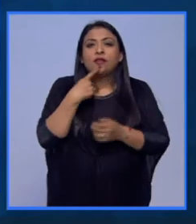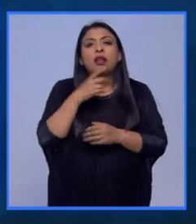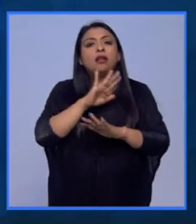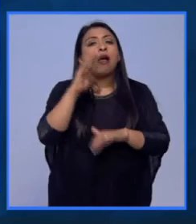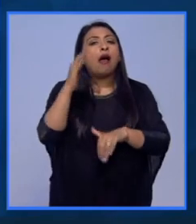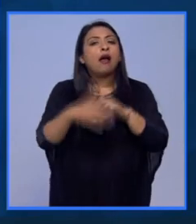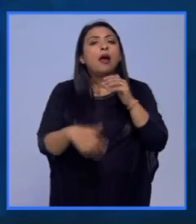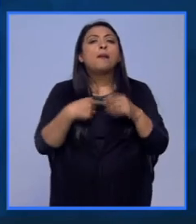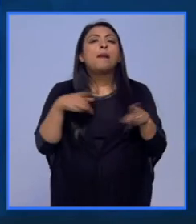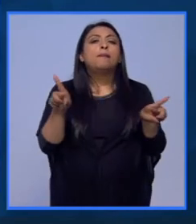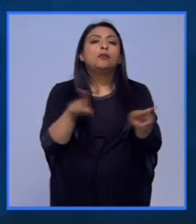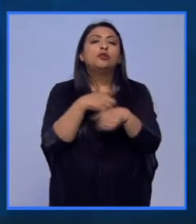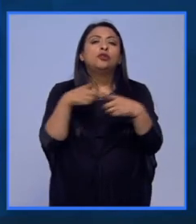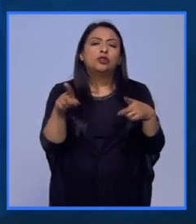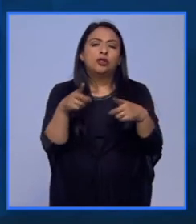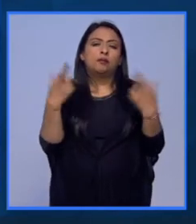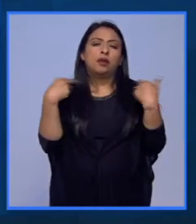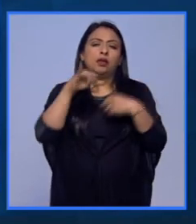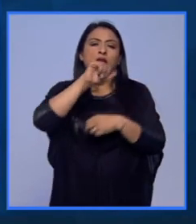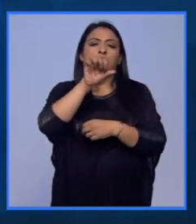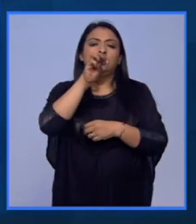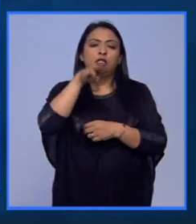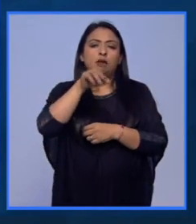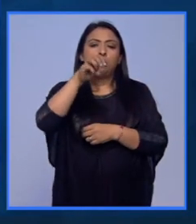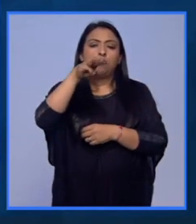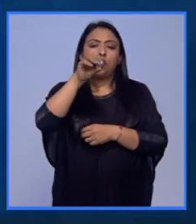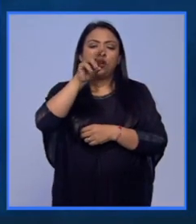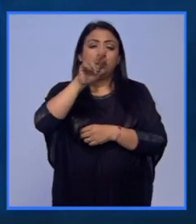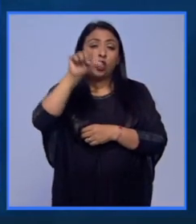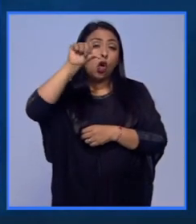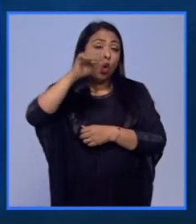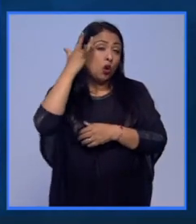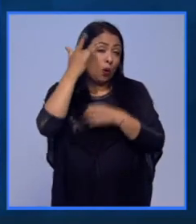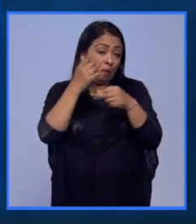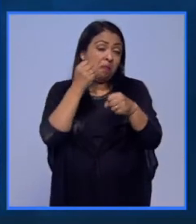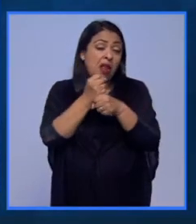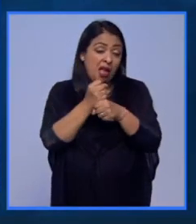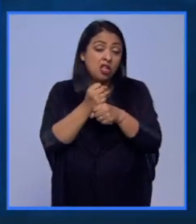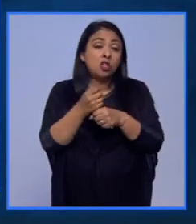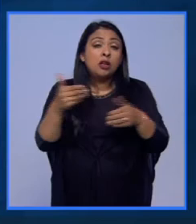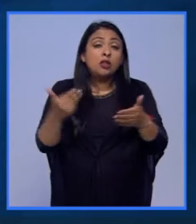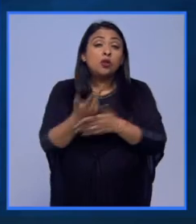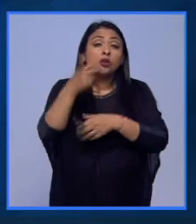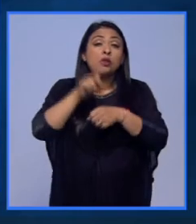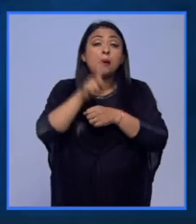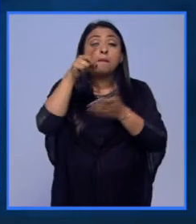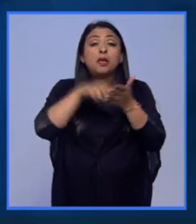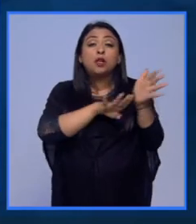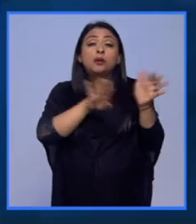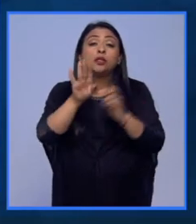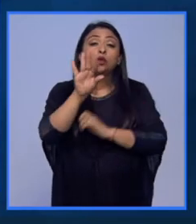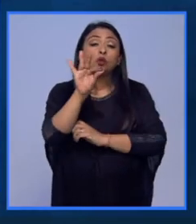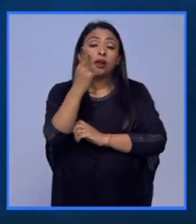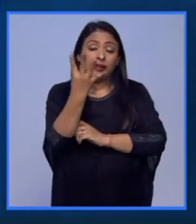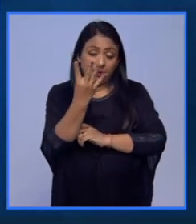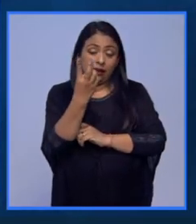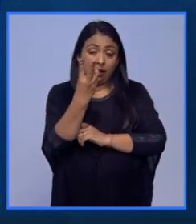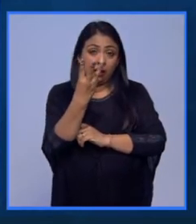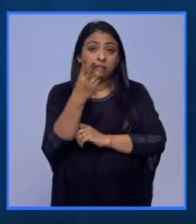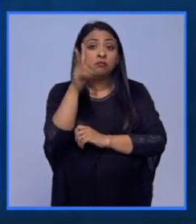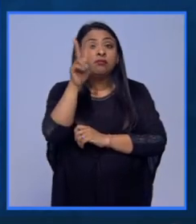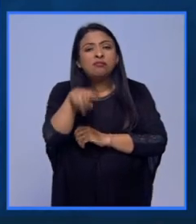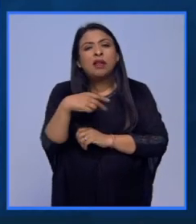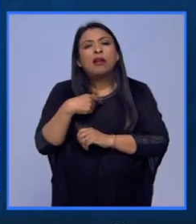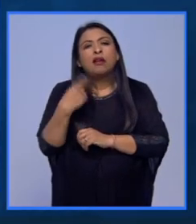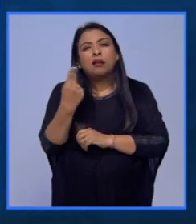despedir con música del maestrísimo Jim Morrison. Hoy hubiera cumplido años, él nació un día como hoy de 1943, pero bueno, este aniversario